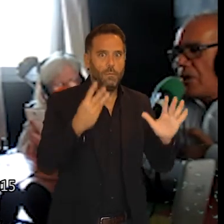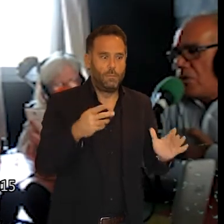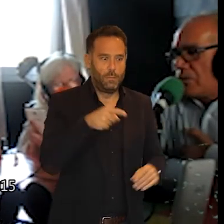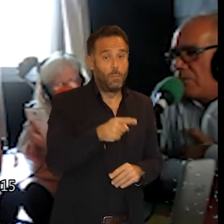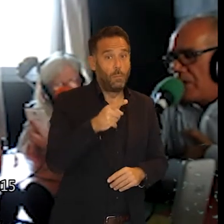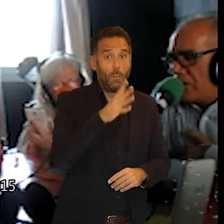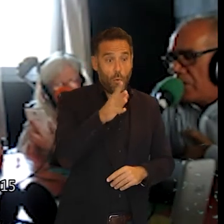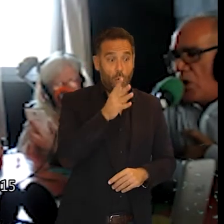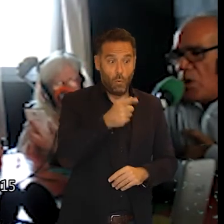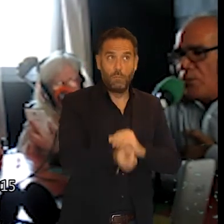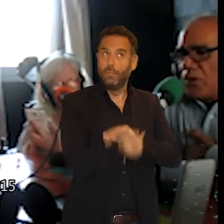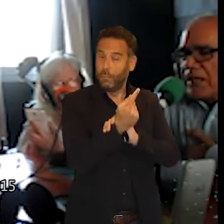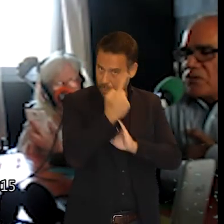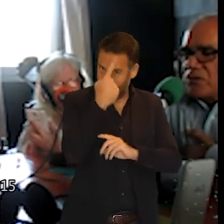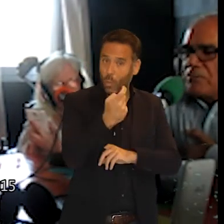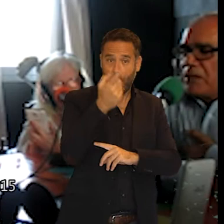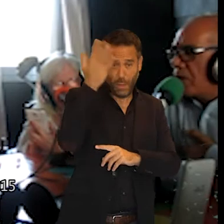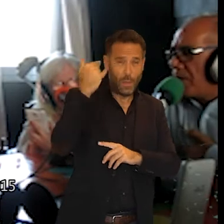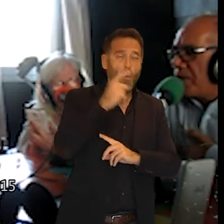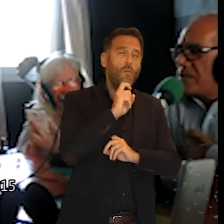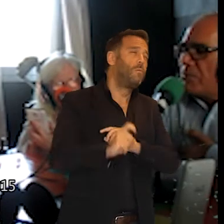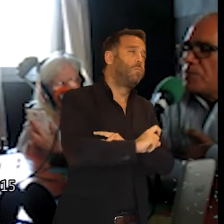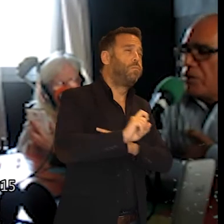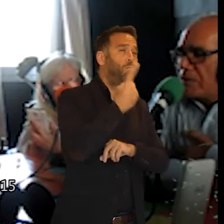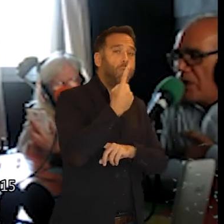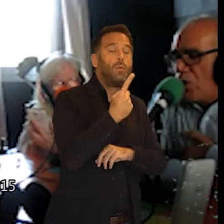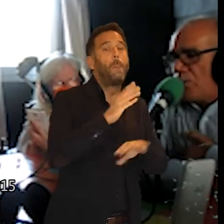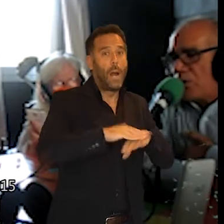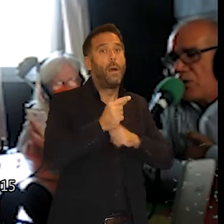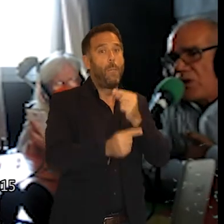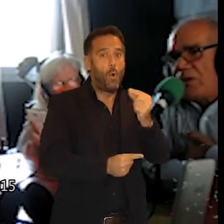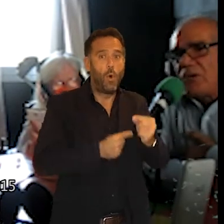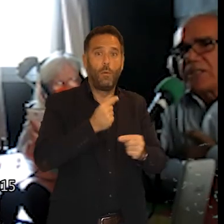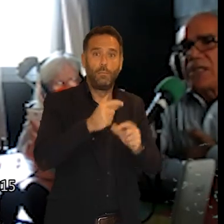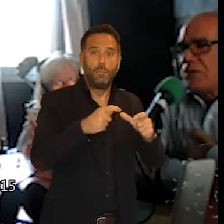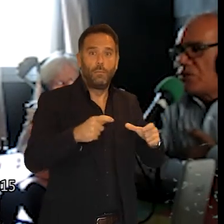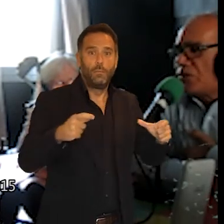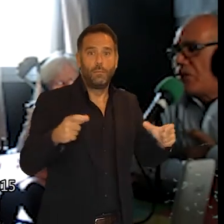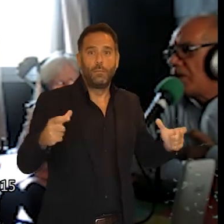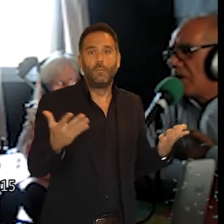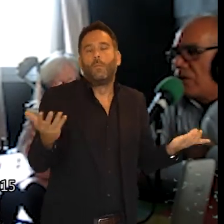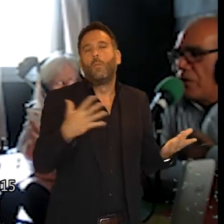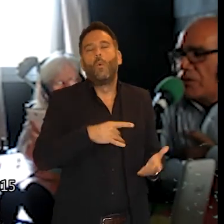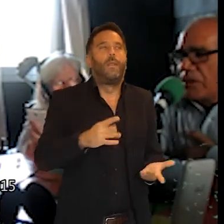idea surgió. Uh-huh. O sea, yo recuerdo lo que, porque a lo mejor otro tipo de empresa, pues